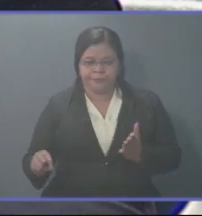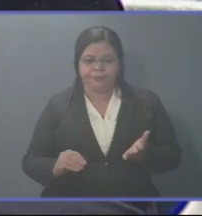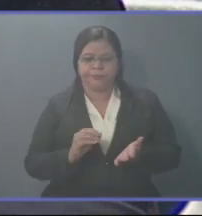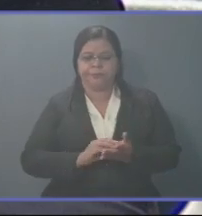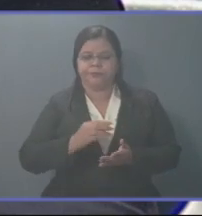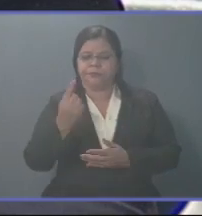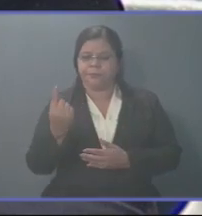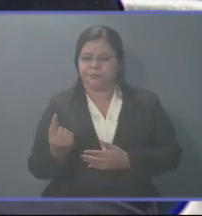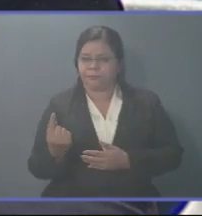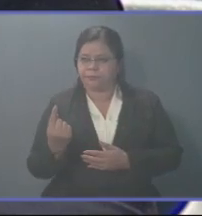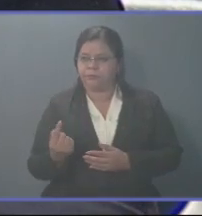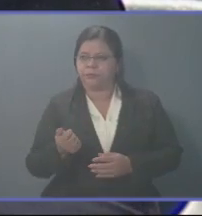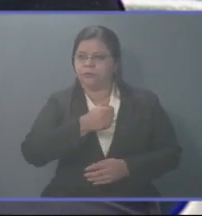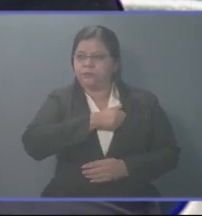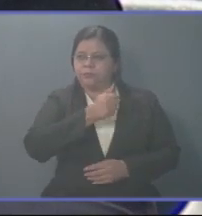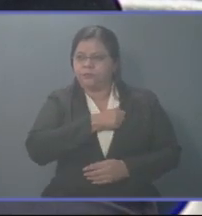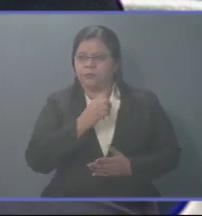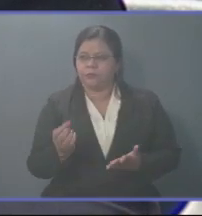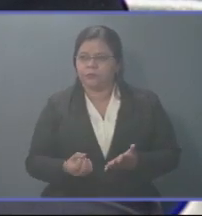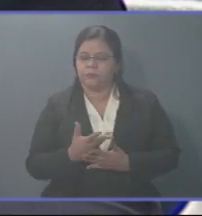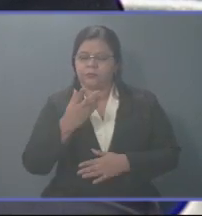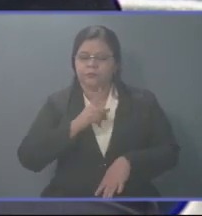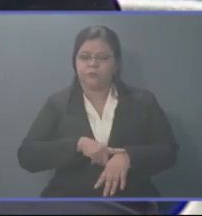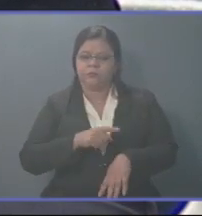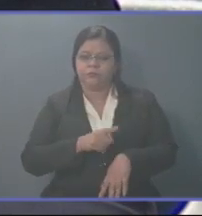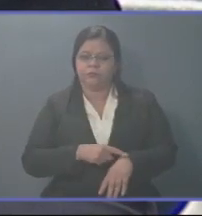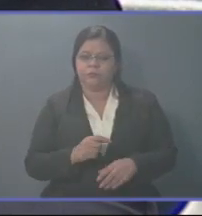persona designada para el nuevo periodo.